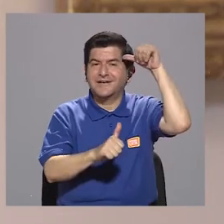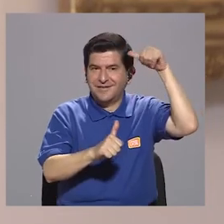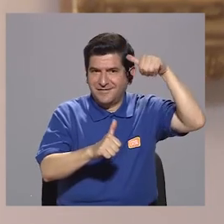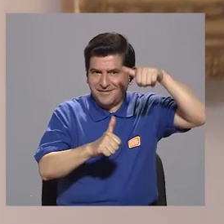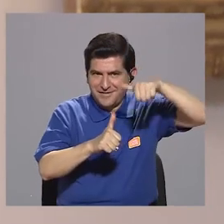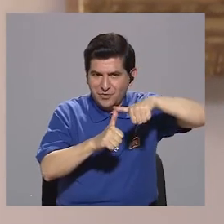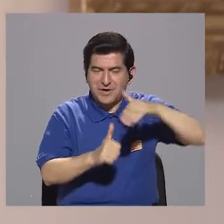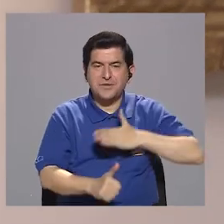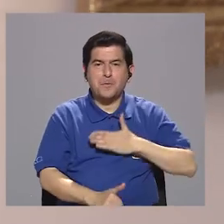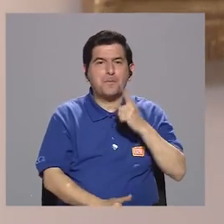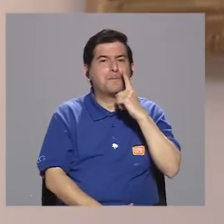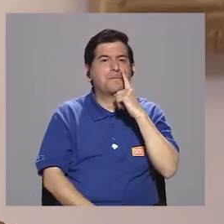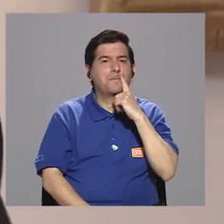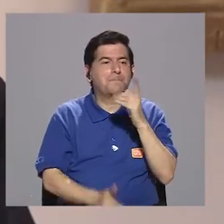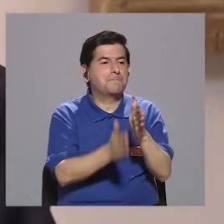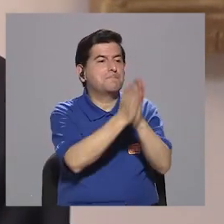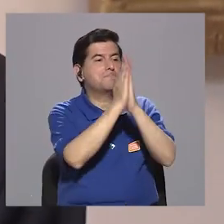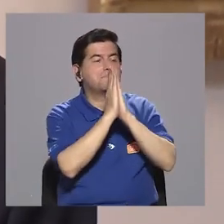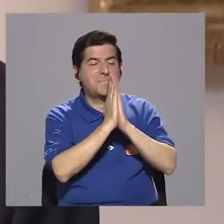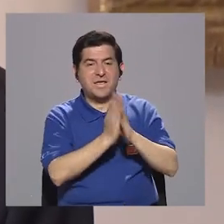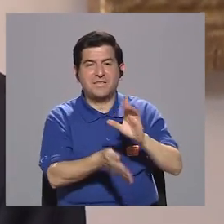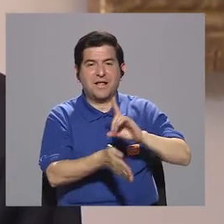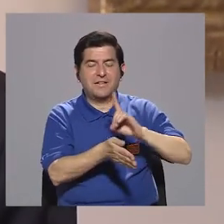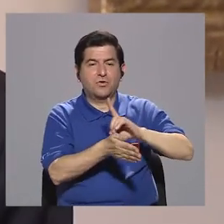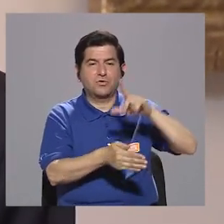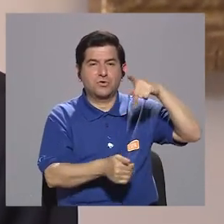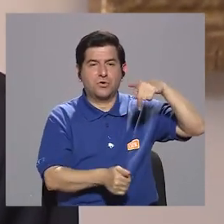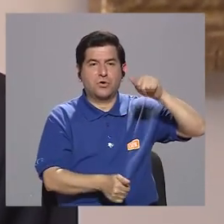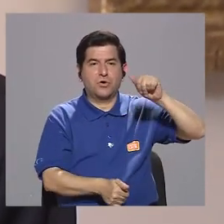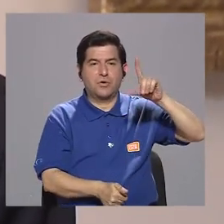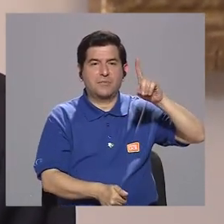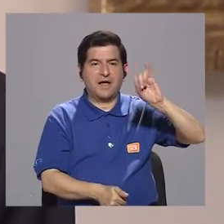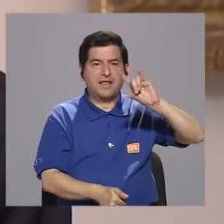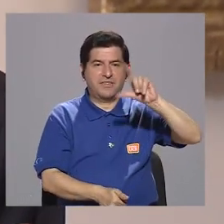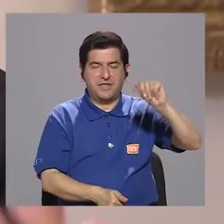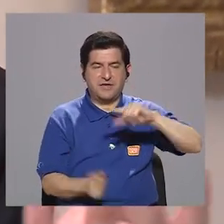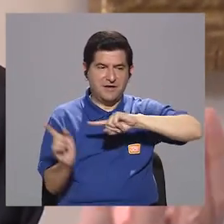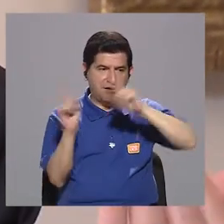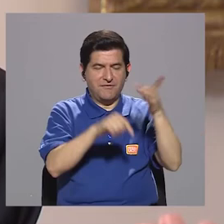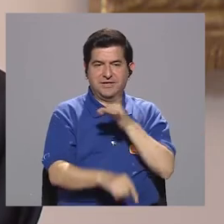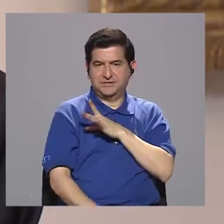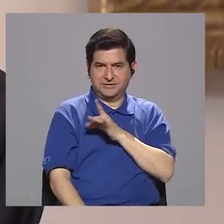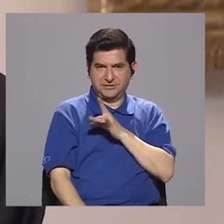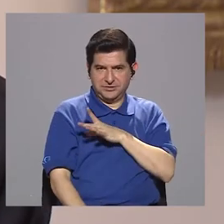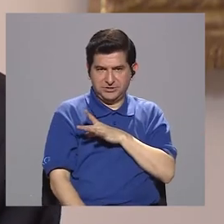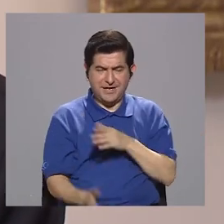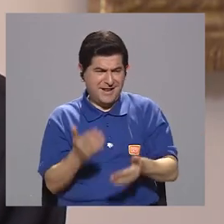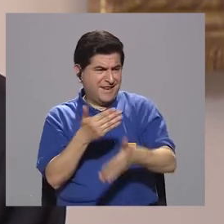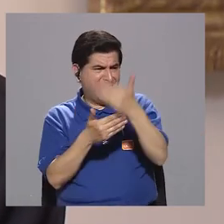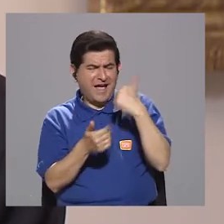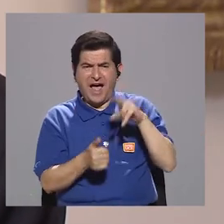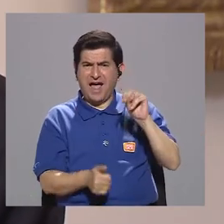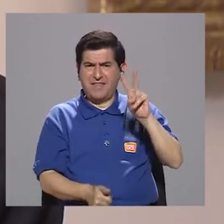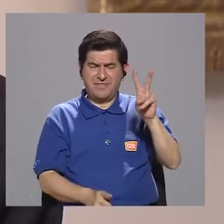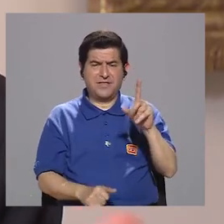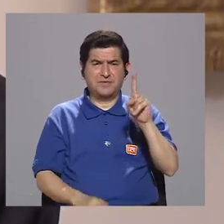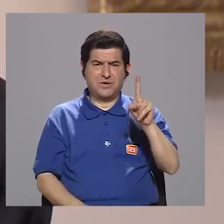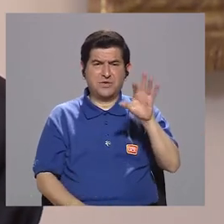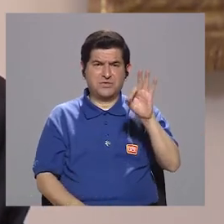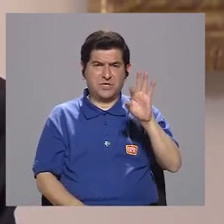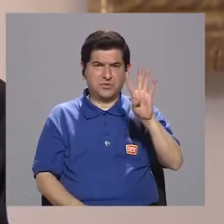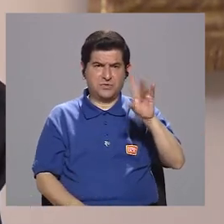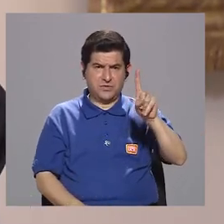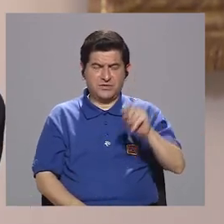Recordemos que mi padre le pide al doctor Padilla viajar a Chile mucho antes de noviembre del